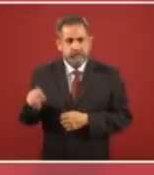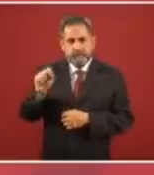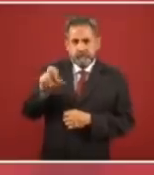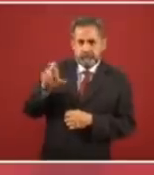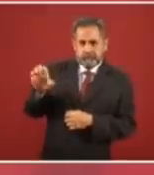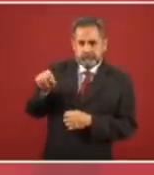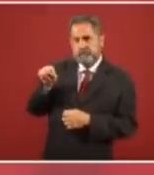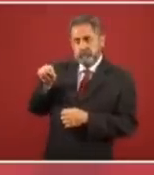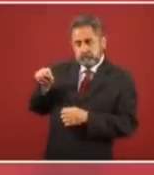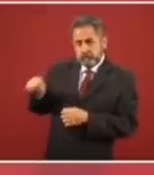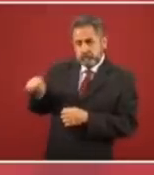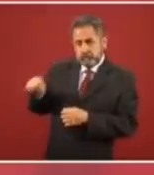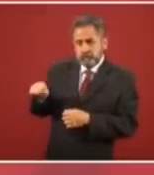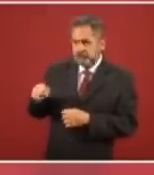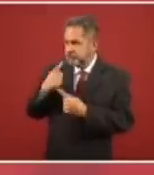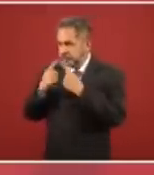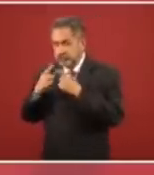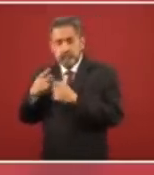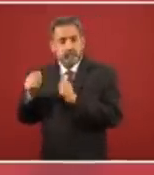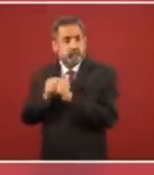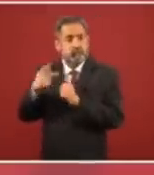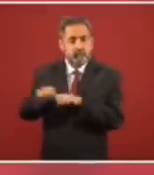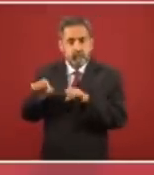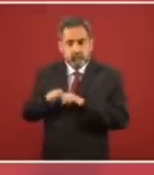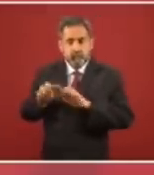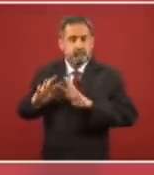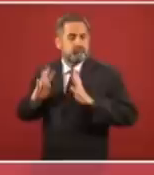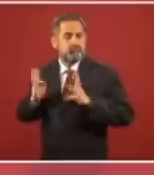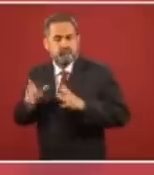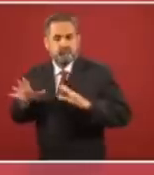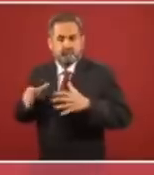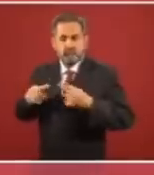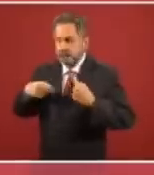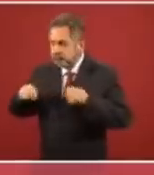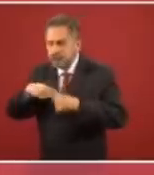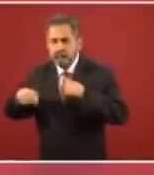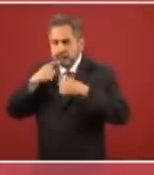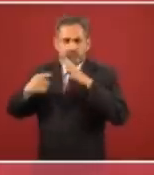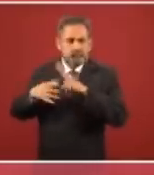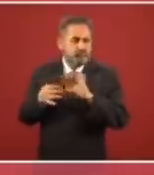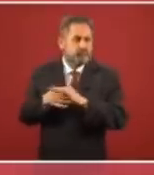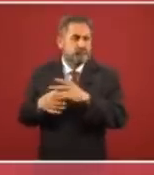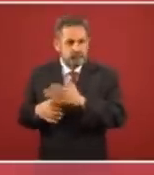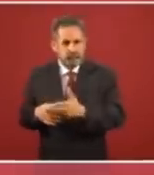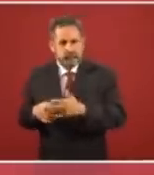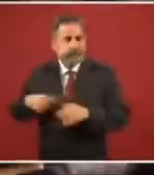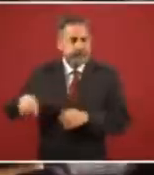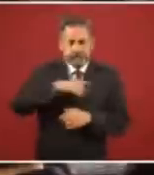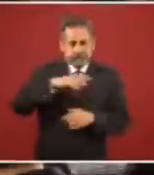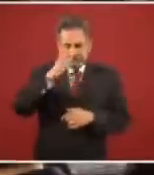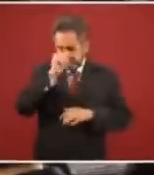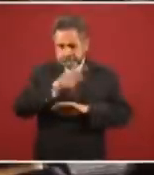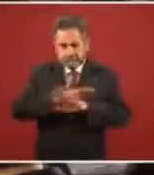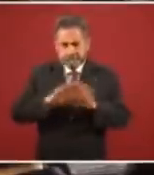Relaciones Exteriores y todo el equipo que trabaja sobre el plan migratorio, pero acordamos que el miércoles